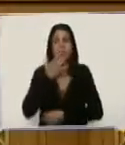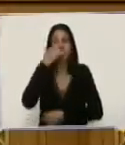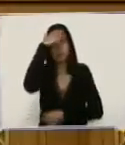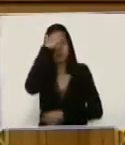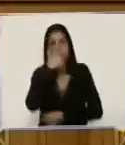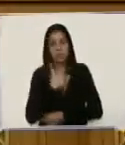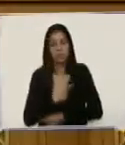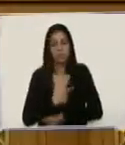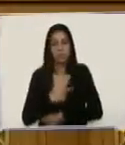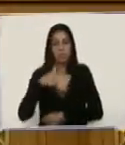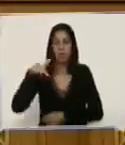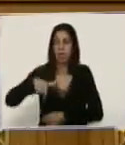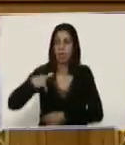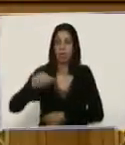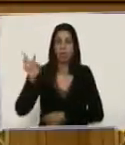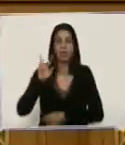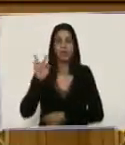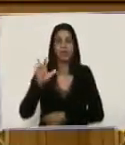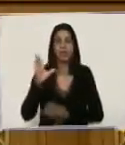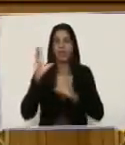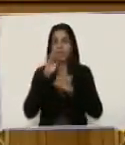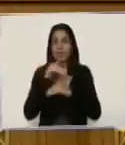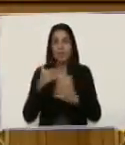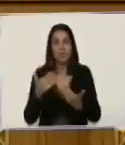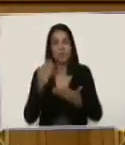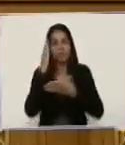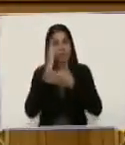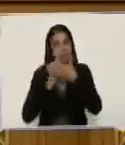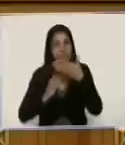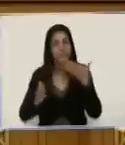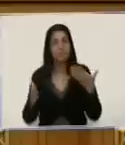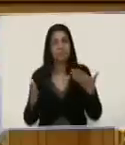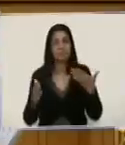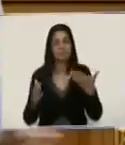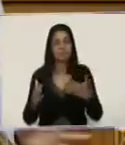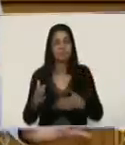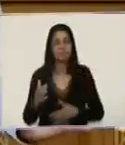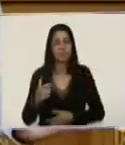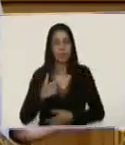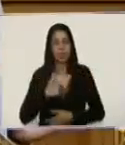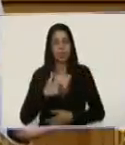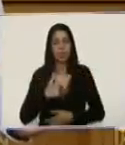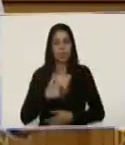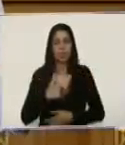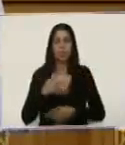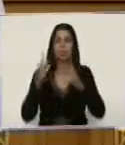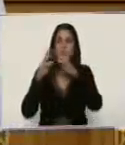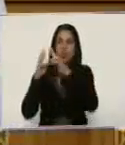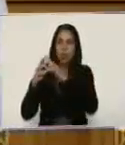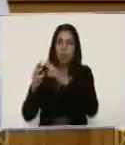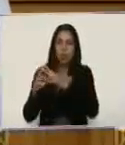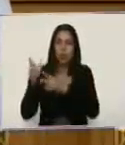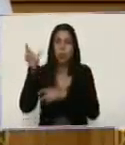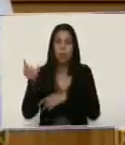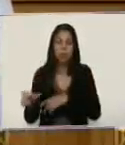Aquí eso no lo tenemos todavía. No lo tenemos. Yo, estos personajes yo los conozco poco, pues.